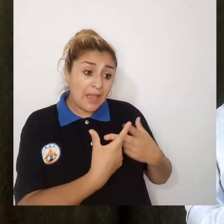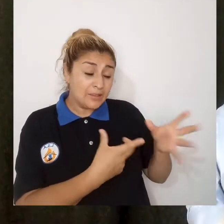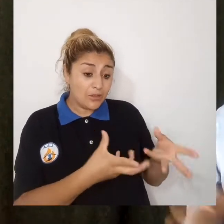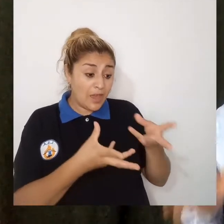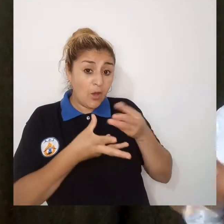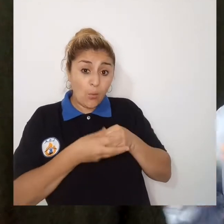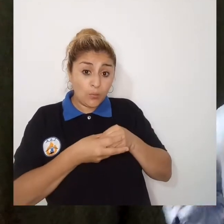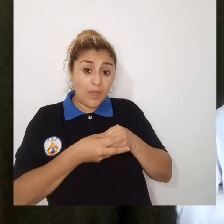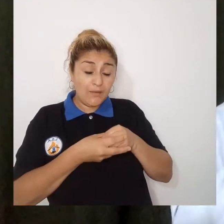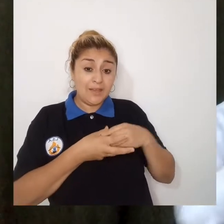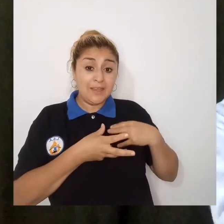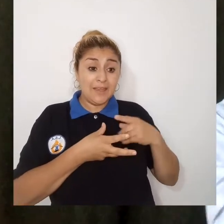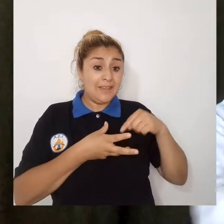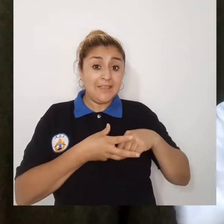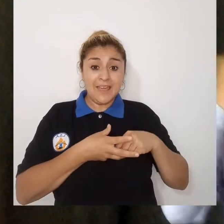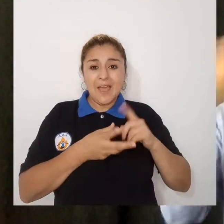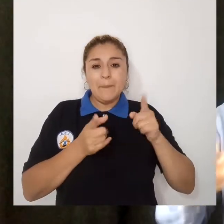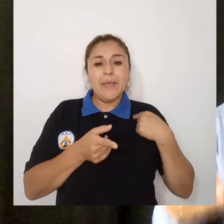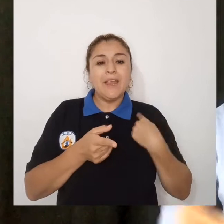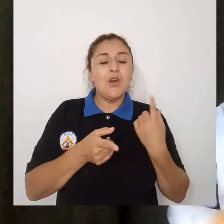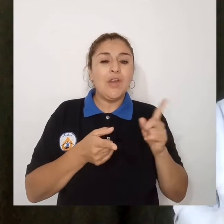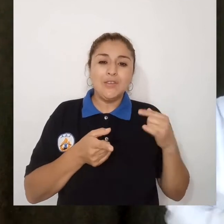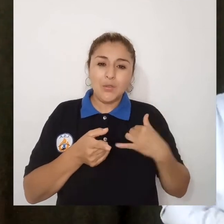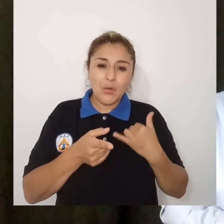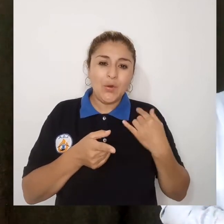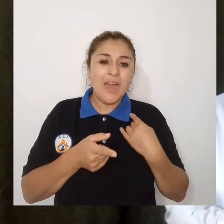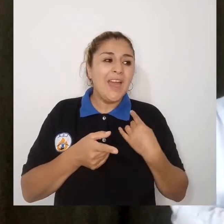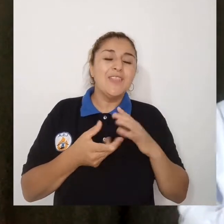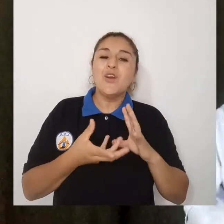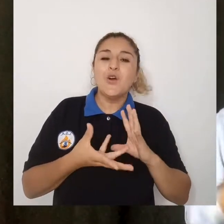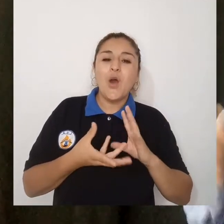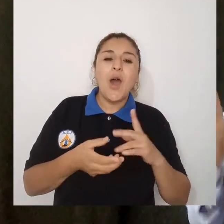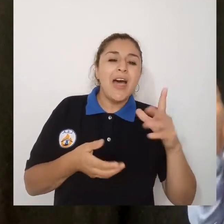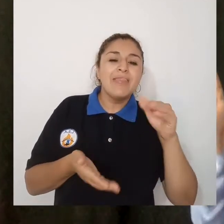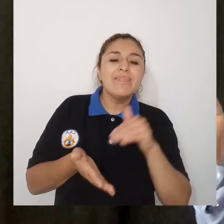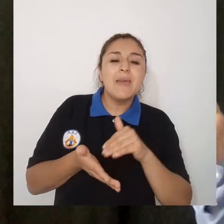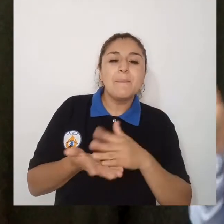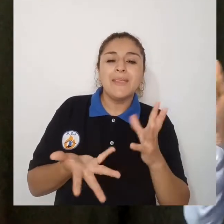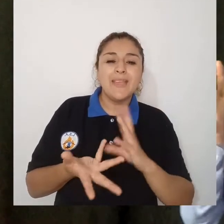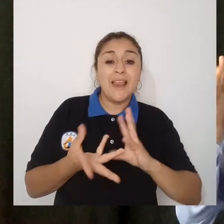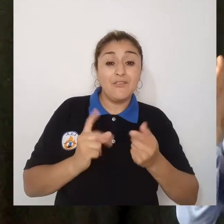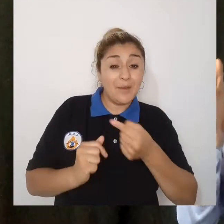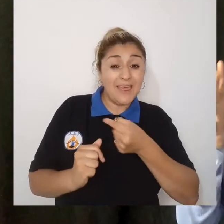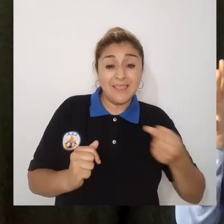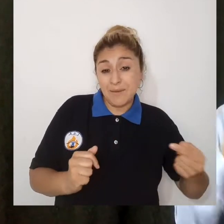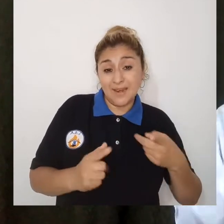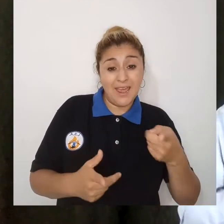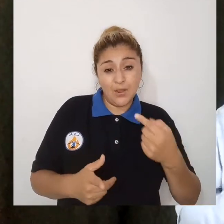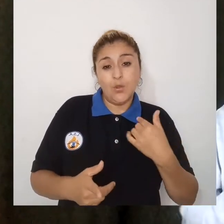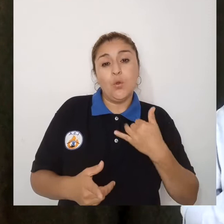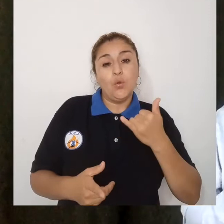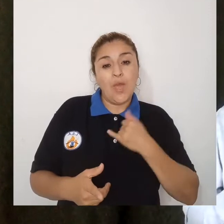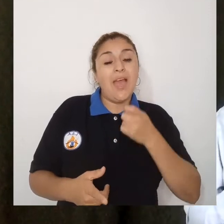no es automático yo prosperó yo separo yo doy y vemos como no se cubrían y tenía un entendimiento de las